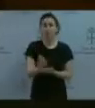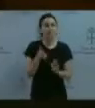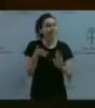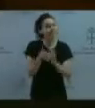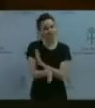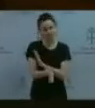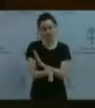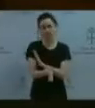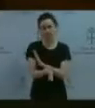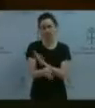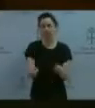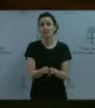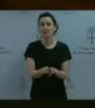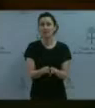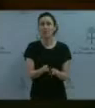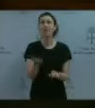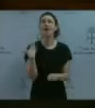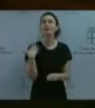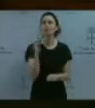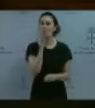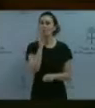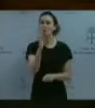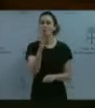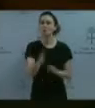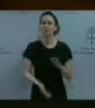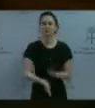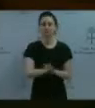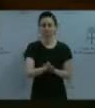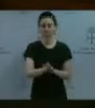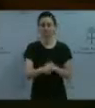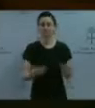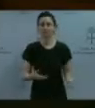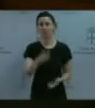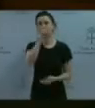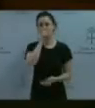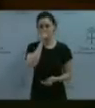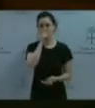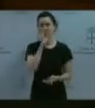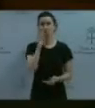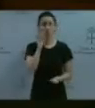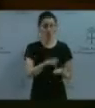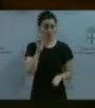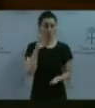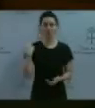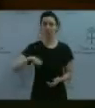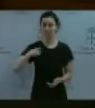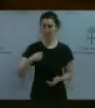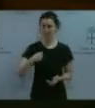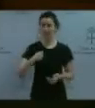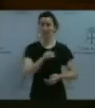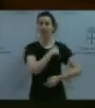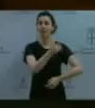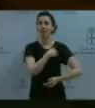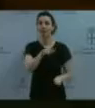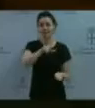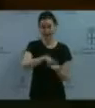inicial. Porque, como nos recordó además en su comparecencia el presidente de la Academia de la Lengua Asturiana, el profesor